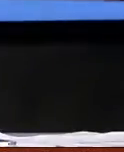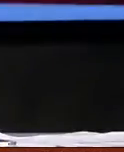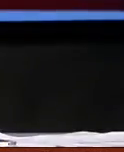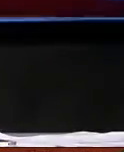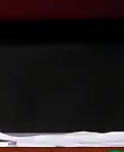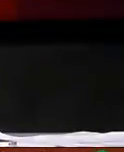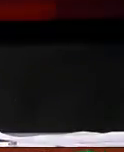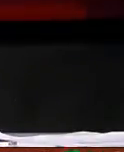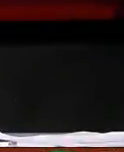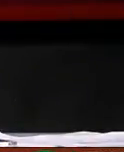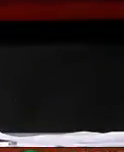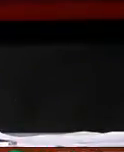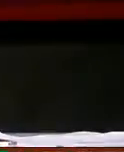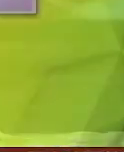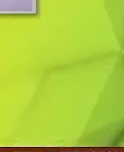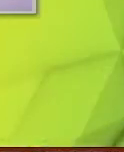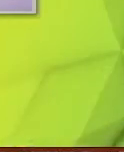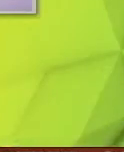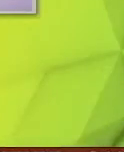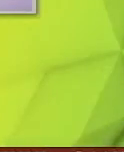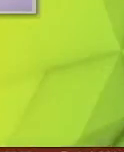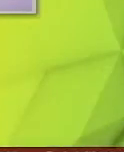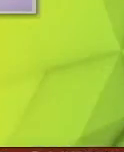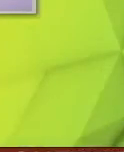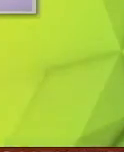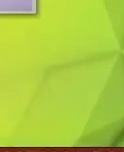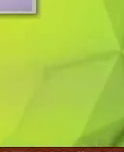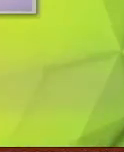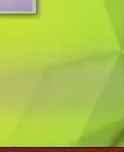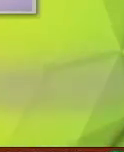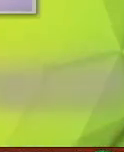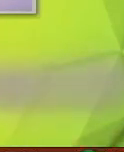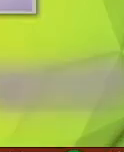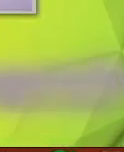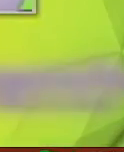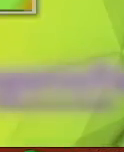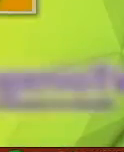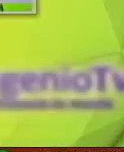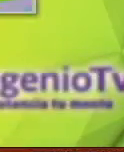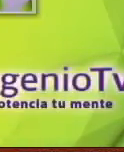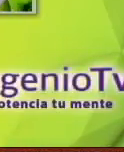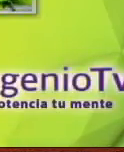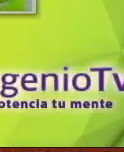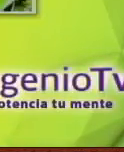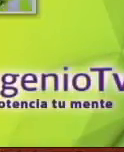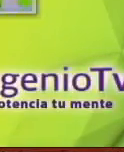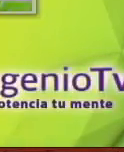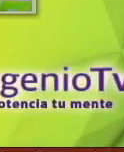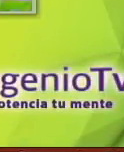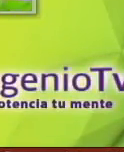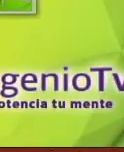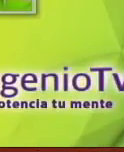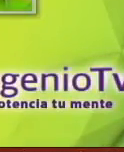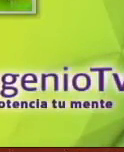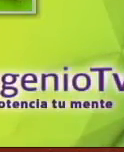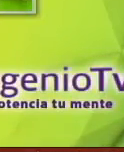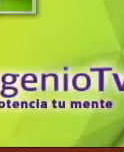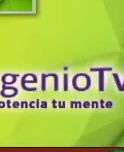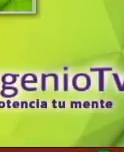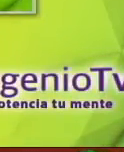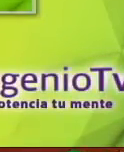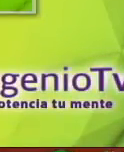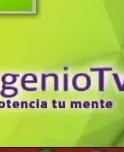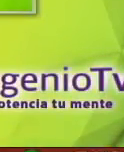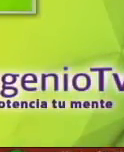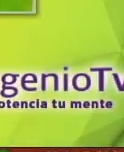Este jueves en punto de las 10 de la noche lo invito a que vea usted el programa Sin Etiquetas de Fernando Schutte. En esta ocasión él va a tener